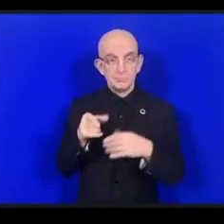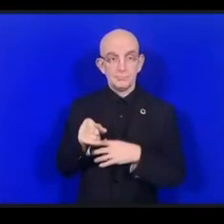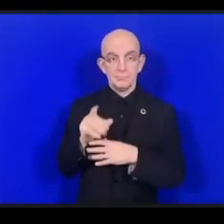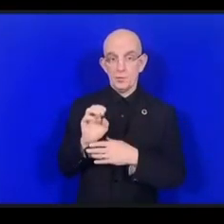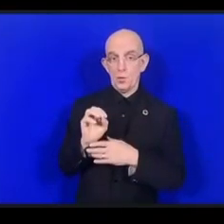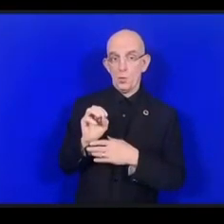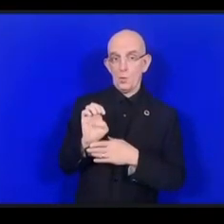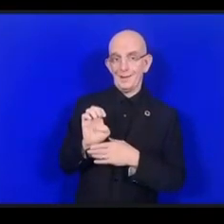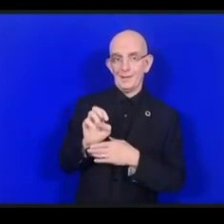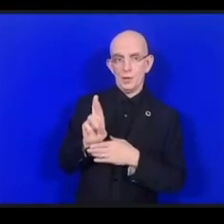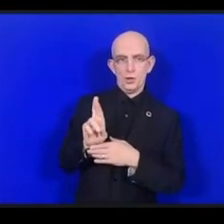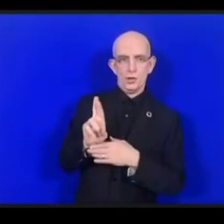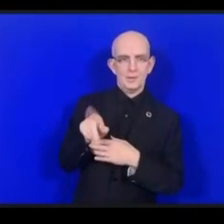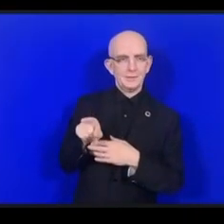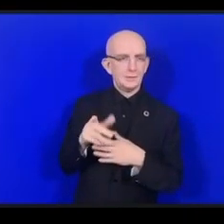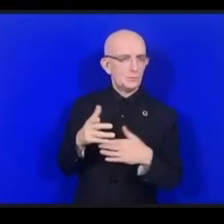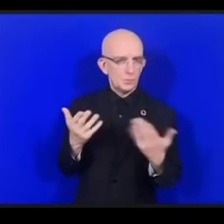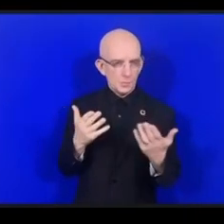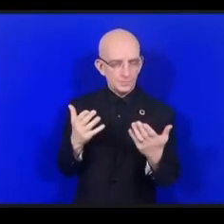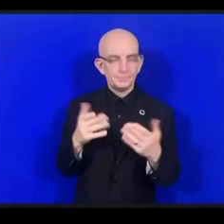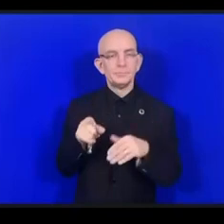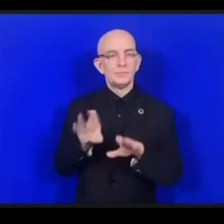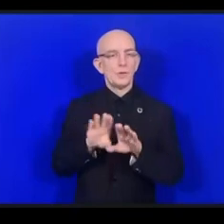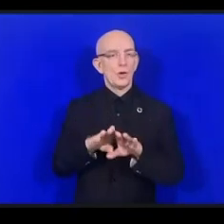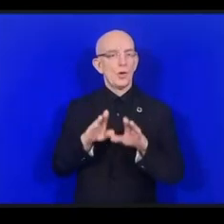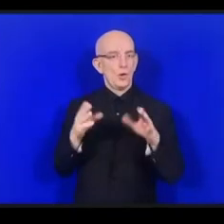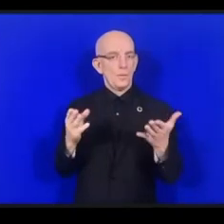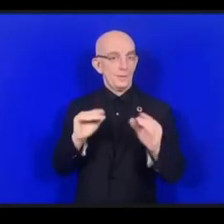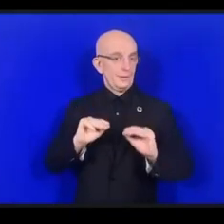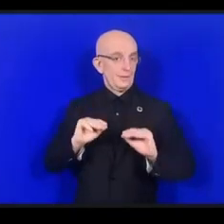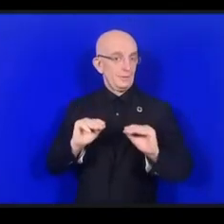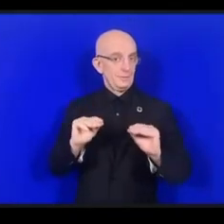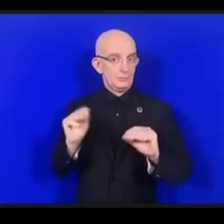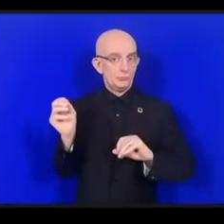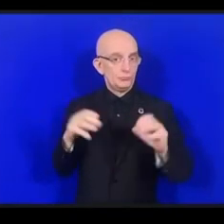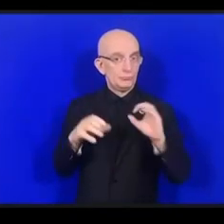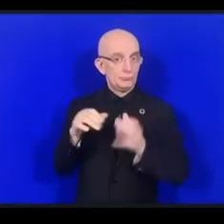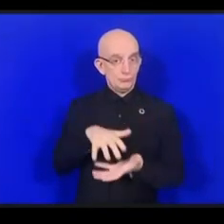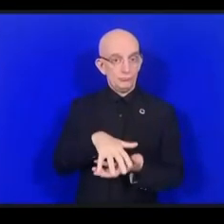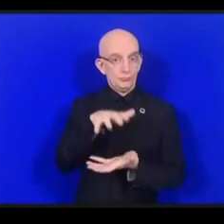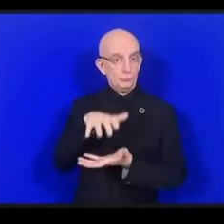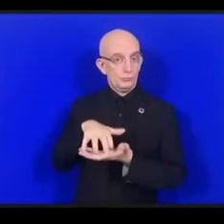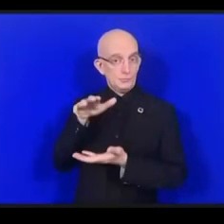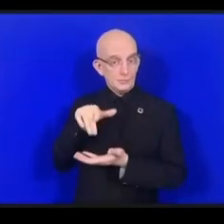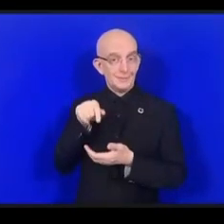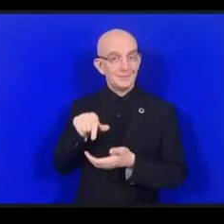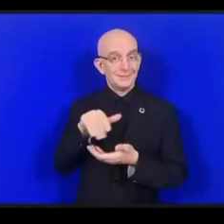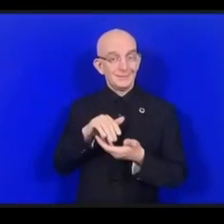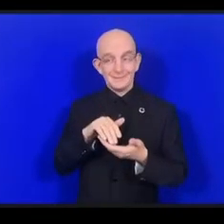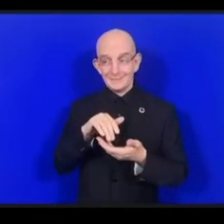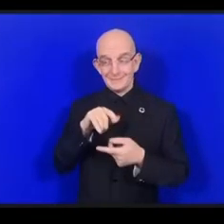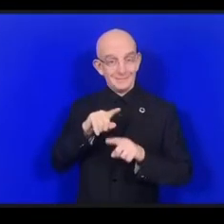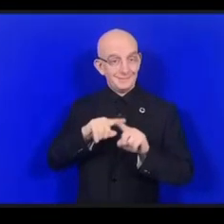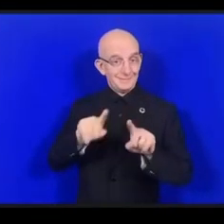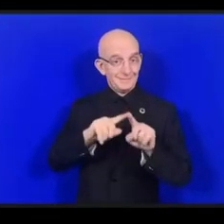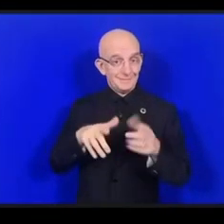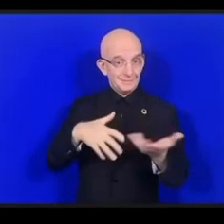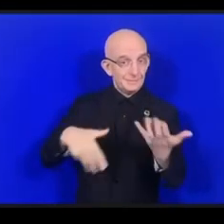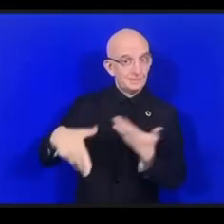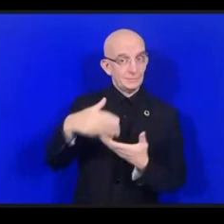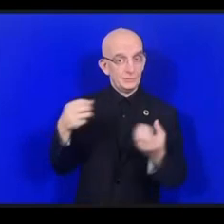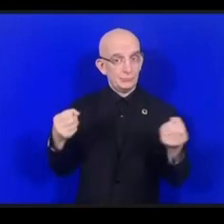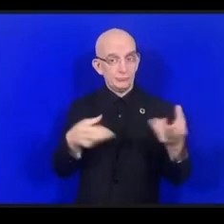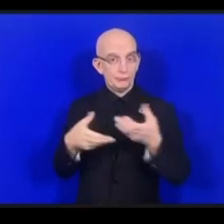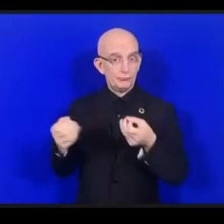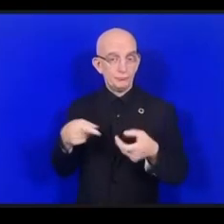recursos educativos abiertos forma parte de la la familia de coaliciones dinámicas ya En enero de